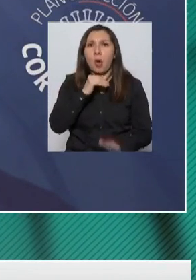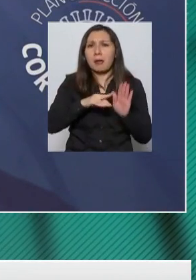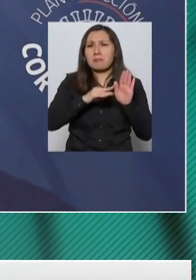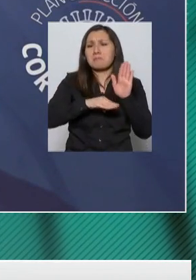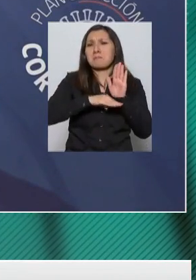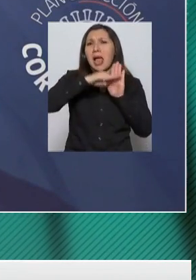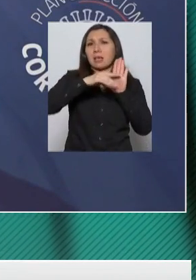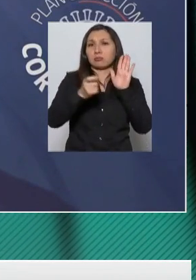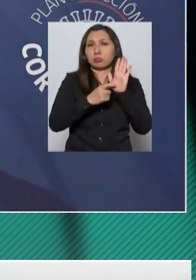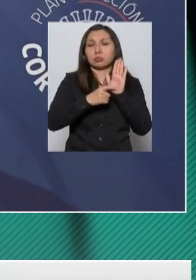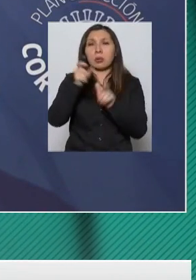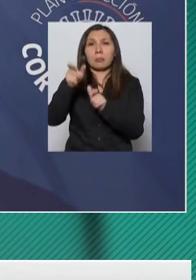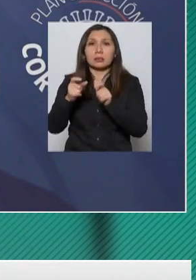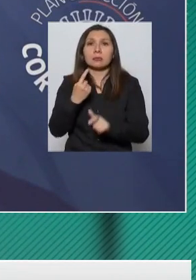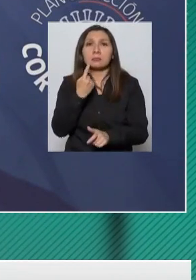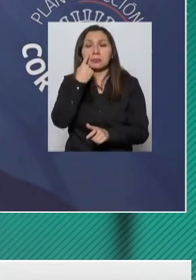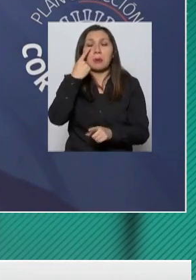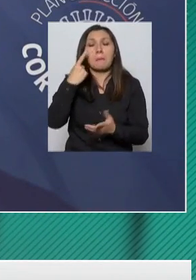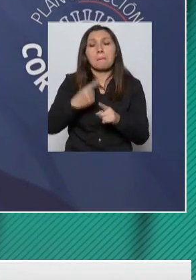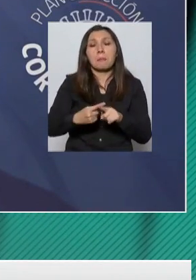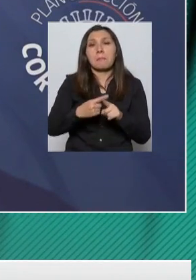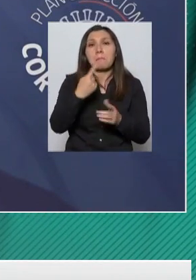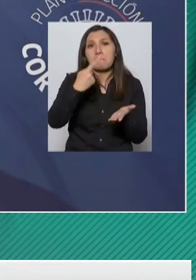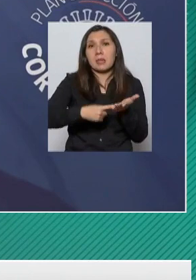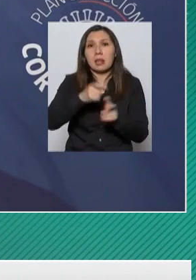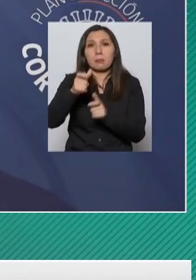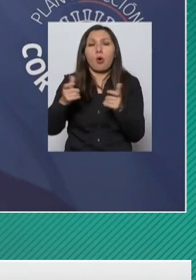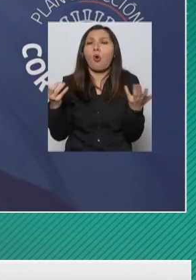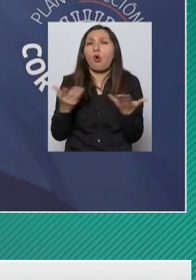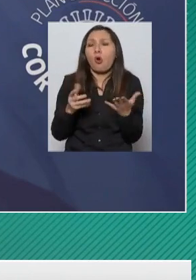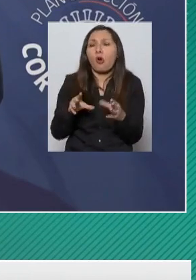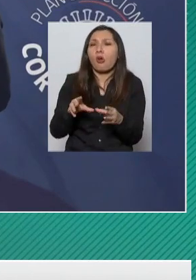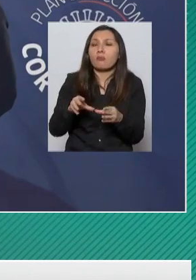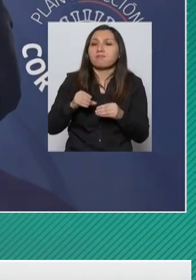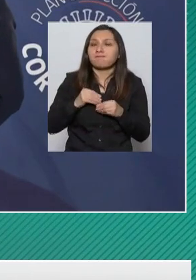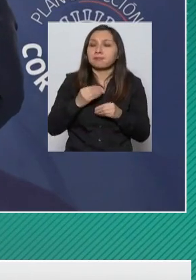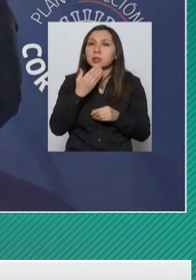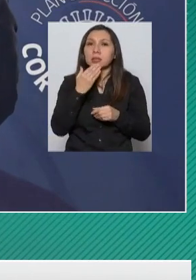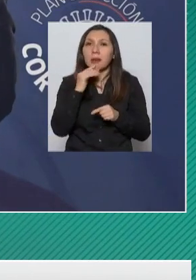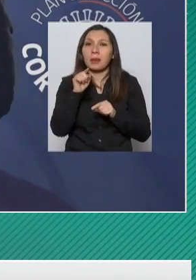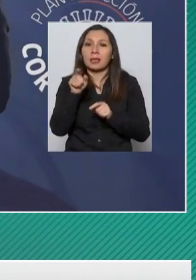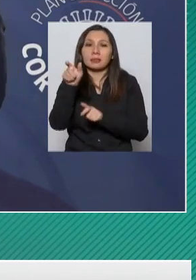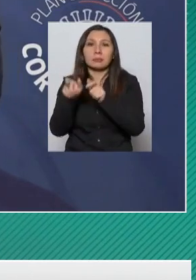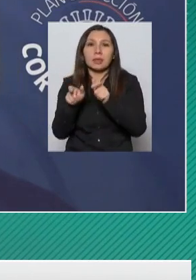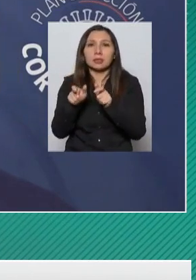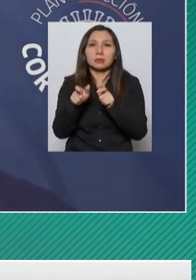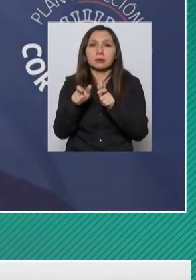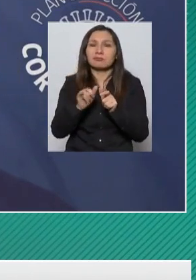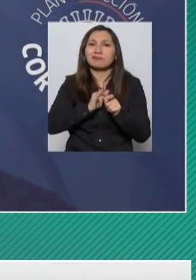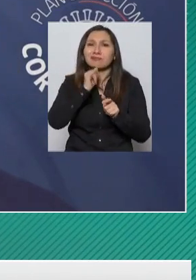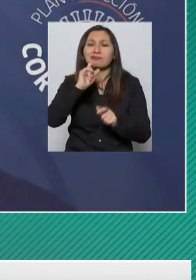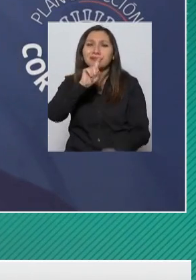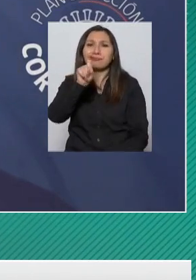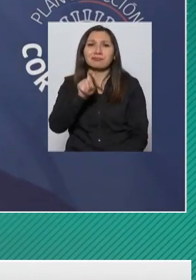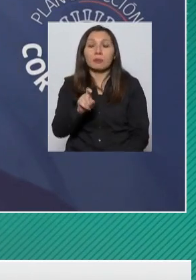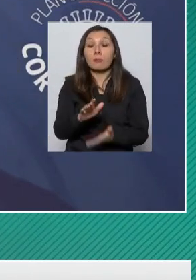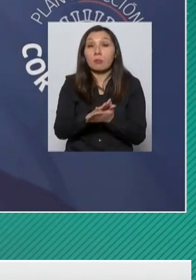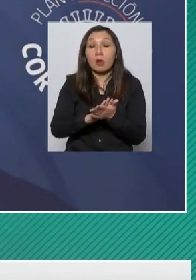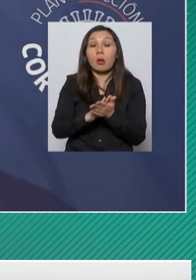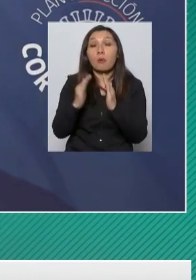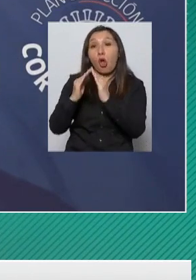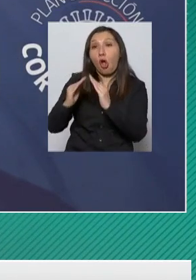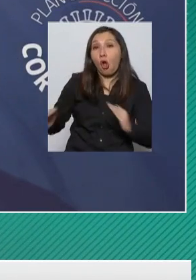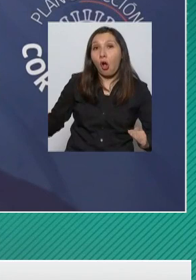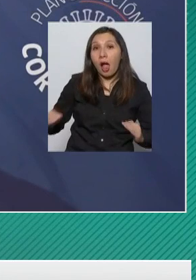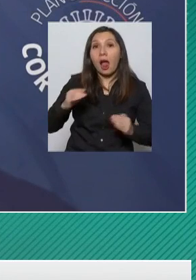son más altos de cantidad de pcr por cada mil habitantes y cómo se va a tomar también en estos casos indeterminados como ocurre en un hogar